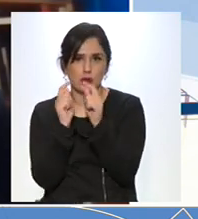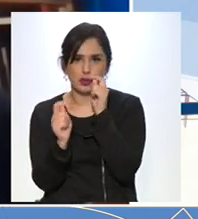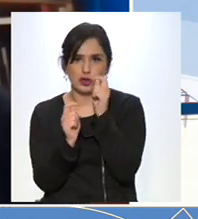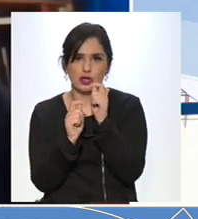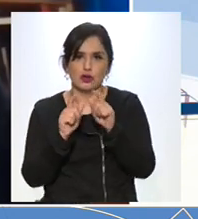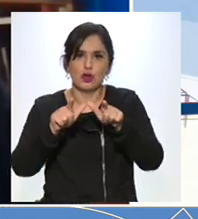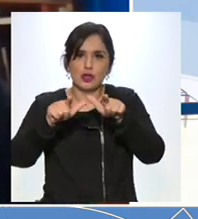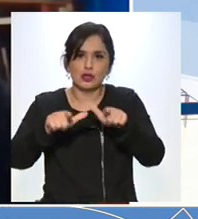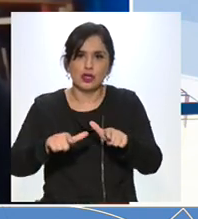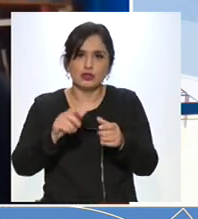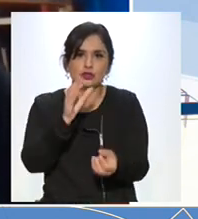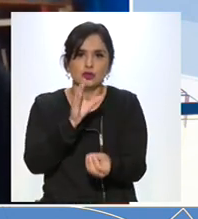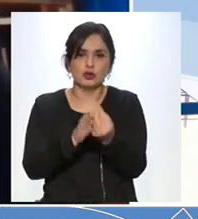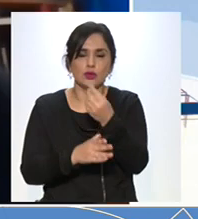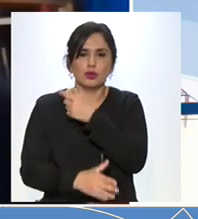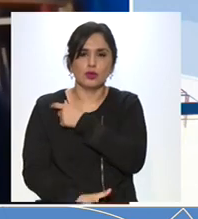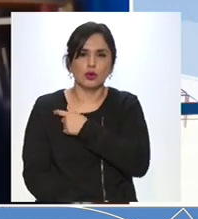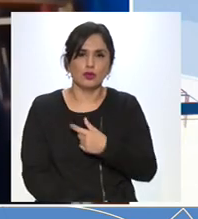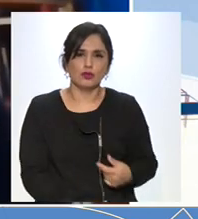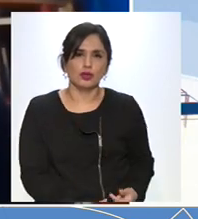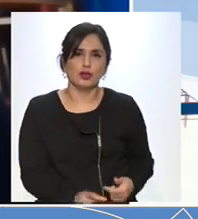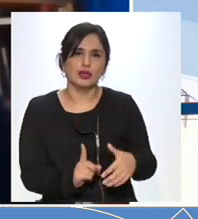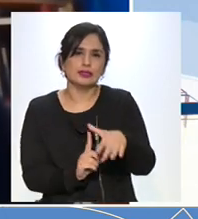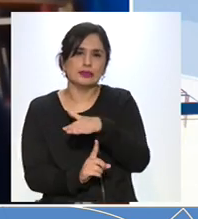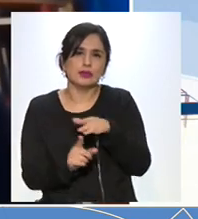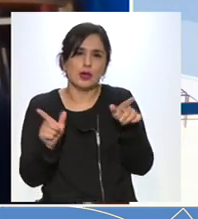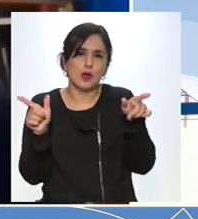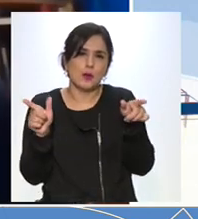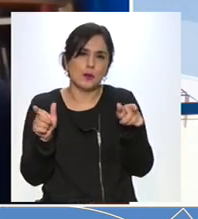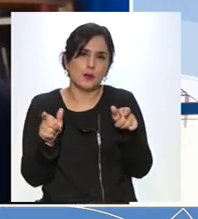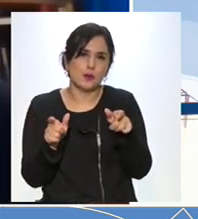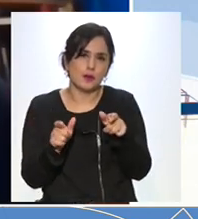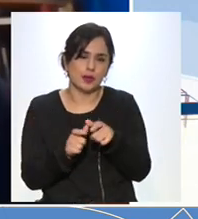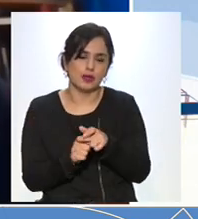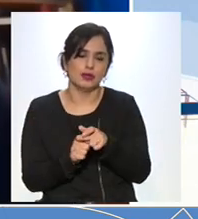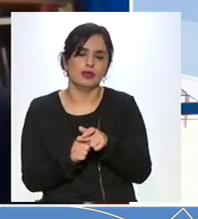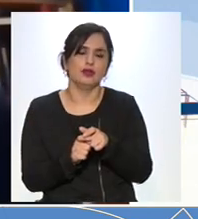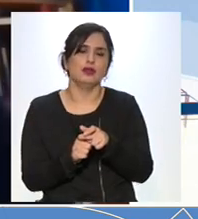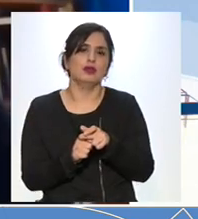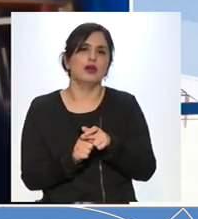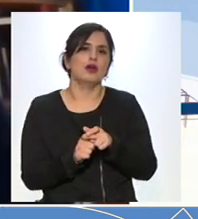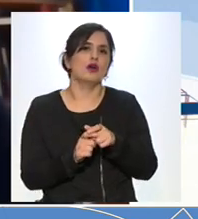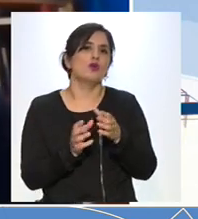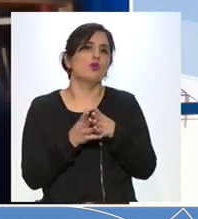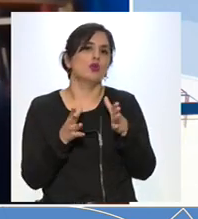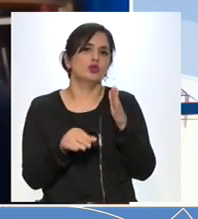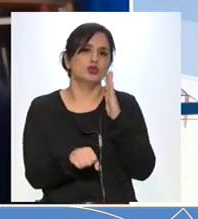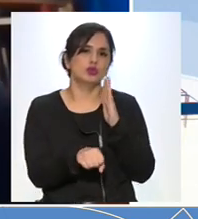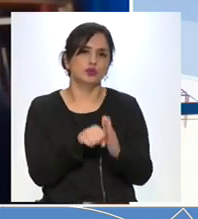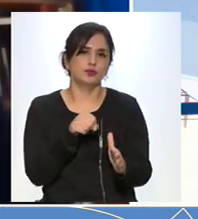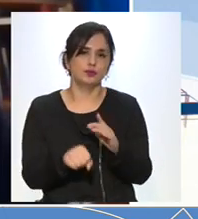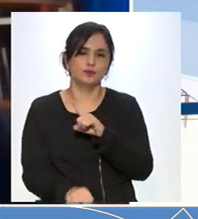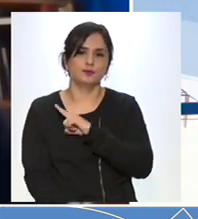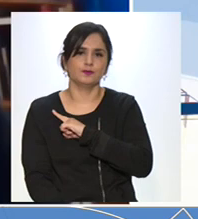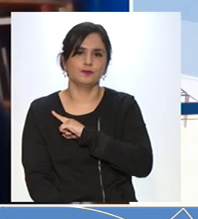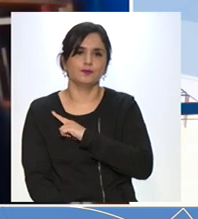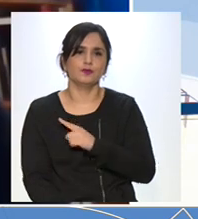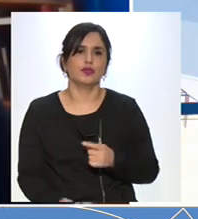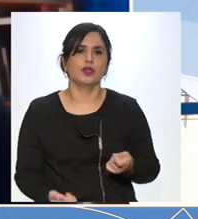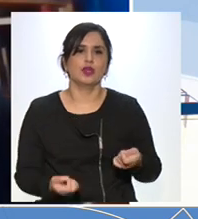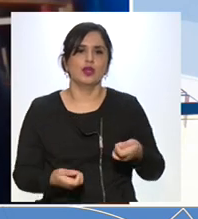gobierno en un escenario de disminución del crecimiento, de alto desempleo, con una inversión